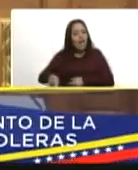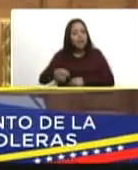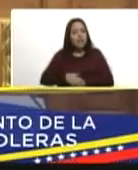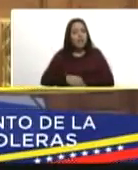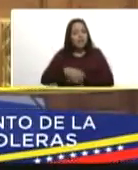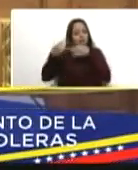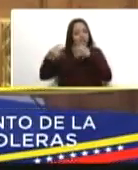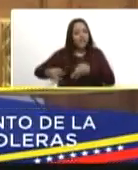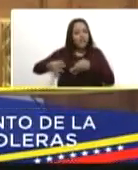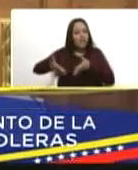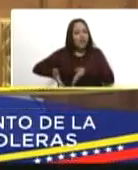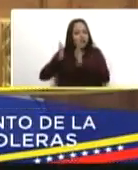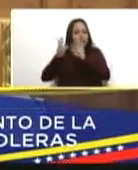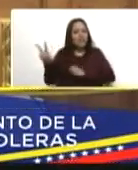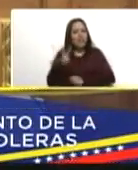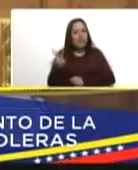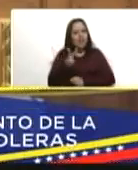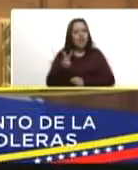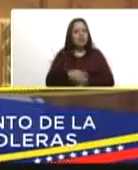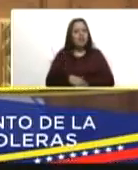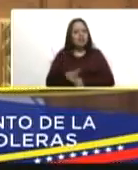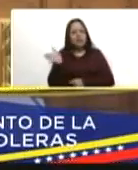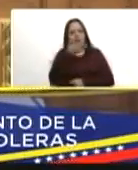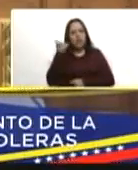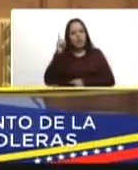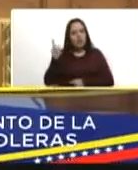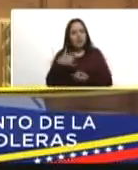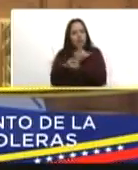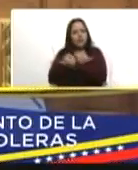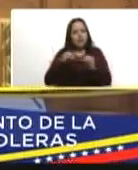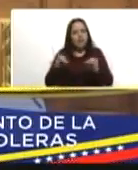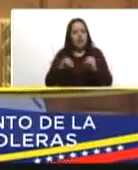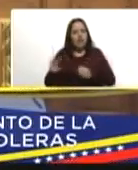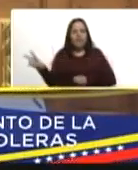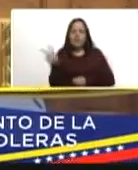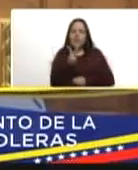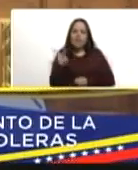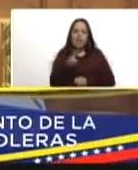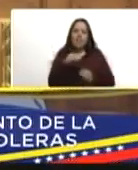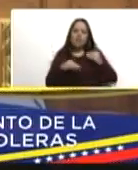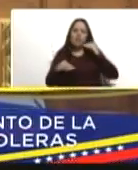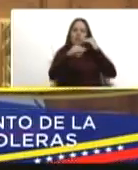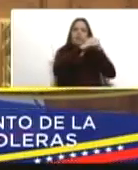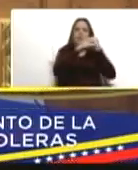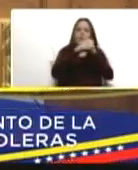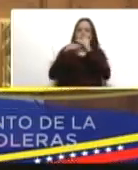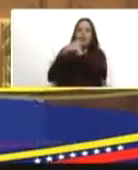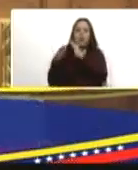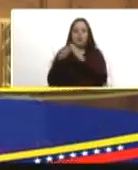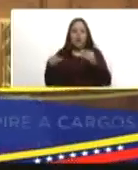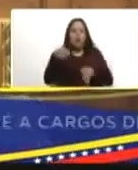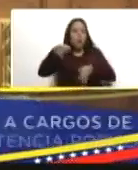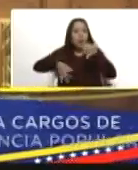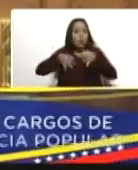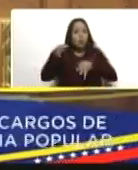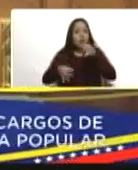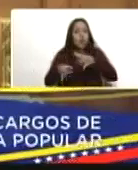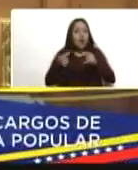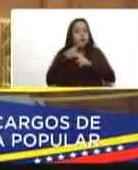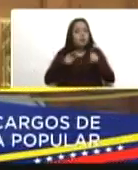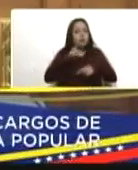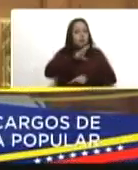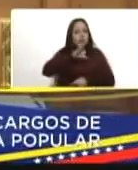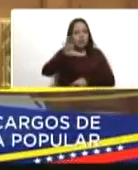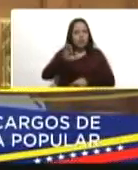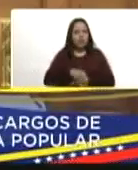Venezuela próspera pero independiente de la Venezuela igualitaria justa pero soberana